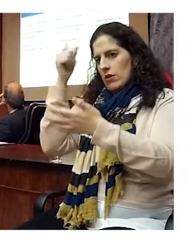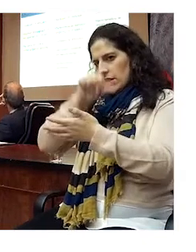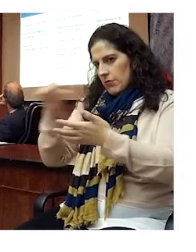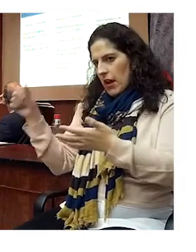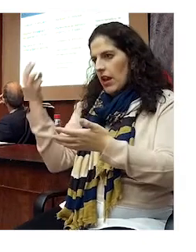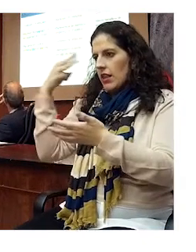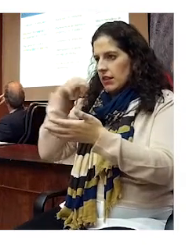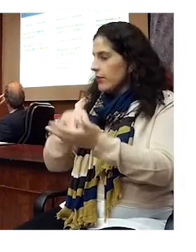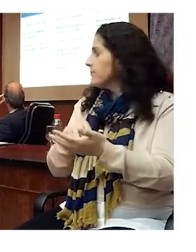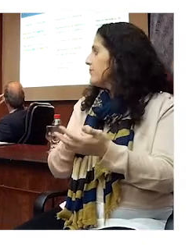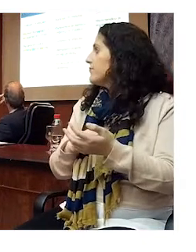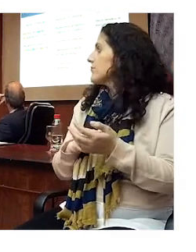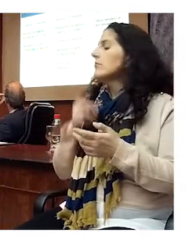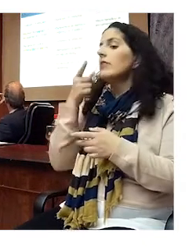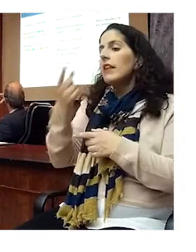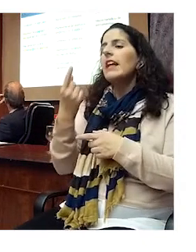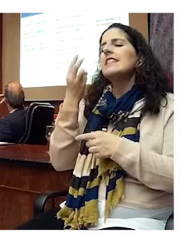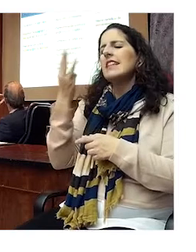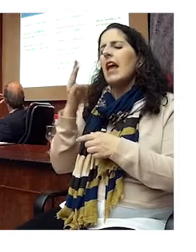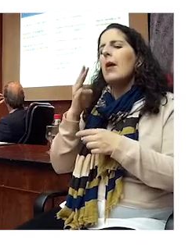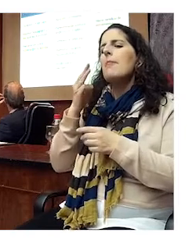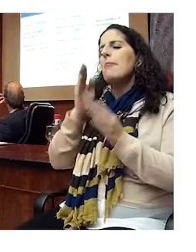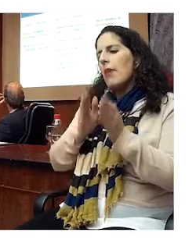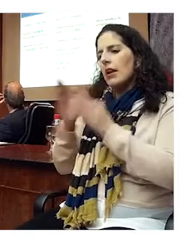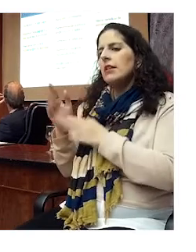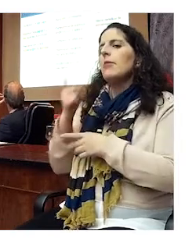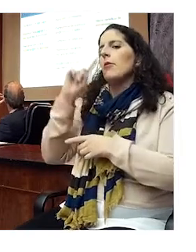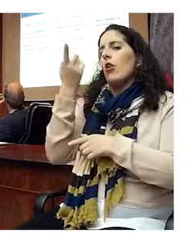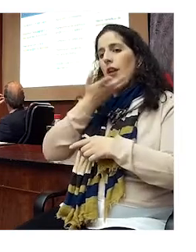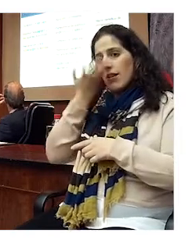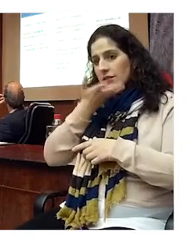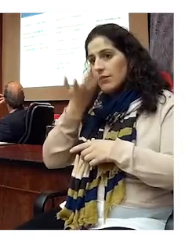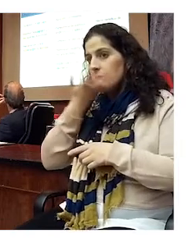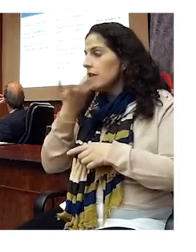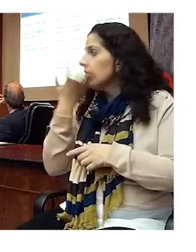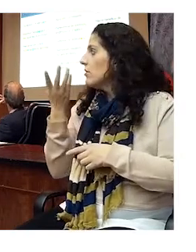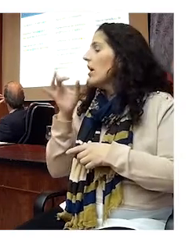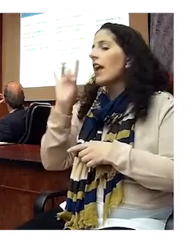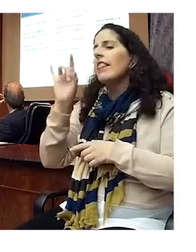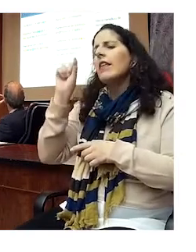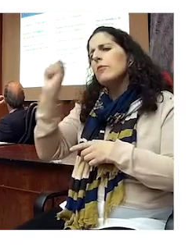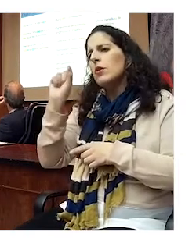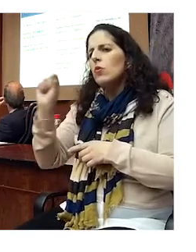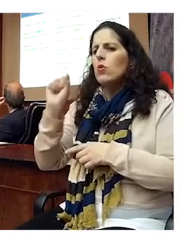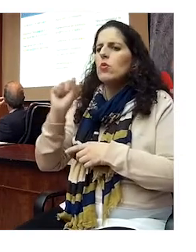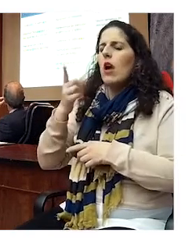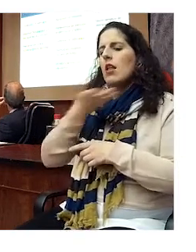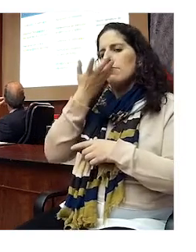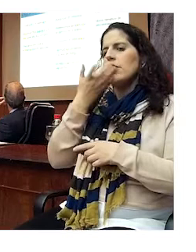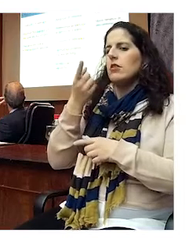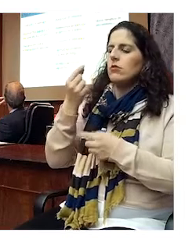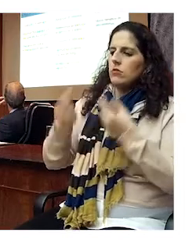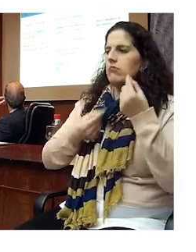con 3 fases de entrenamiento. El calentamiento, que de unos 15 minutos de duración, que ayudan a mejorar